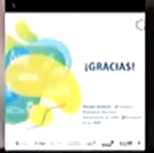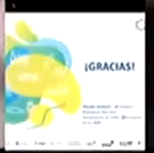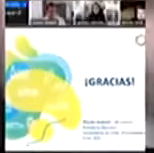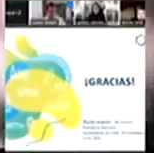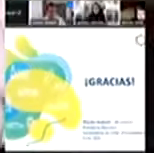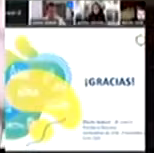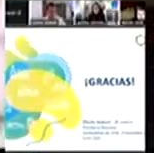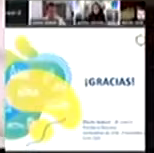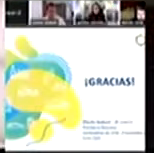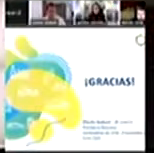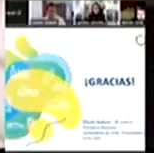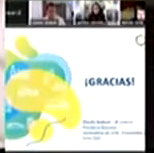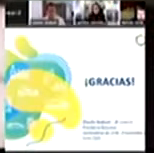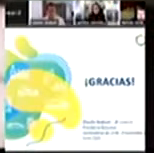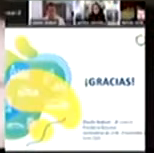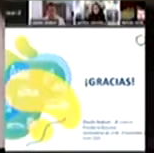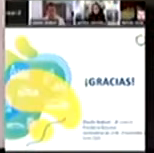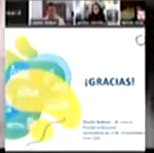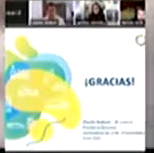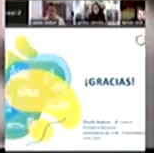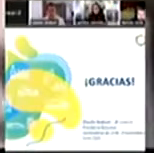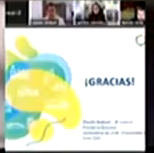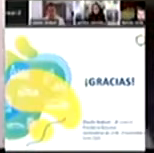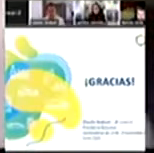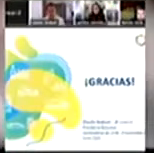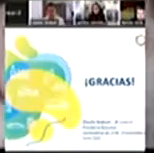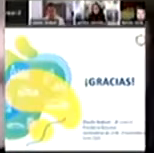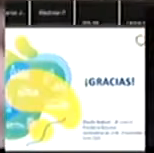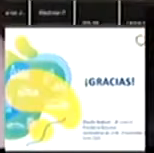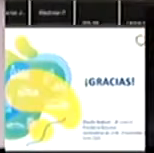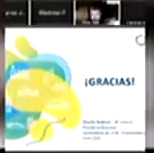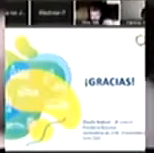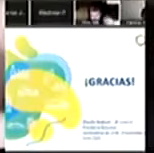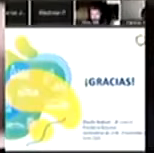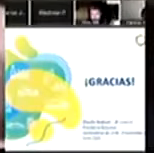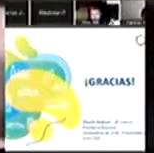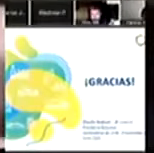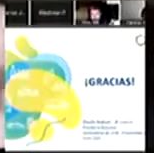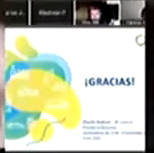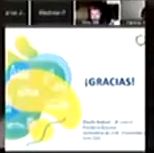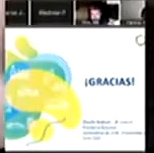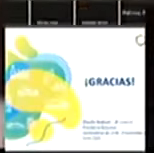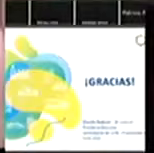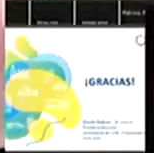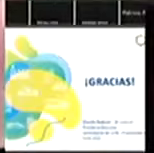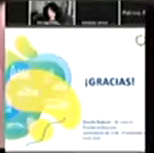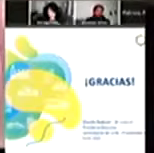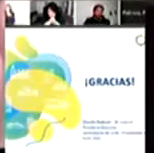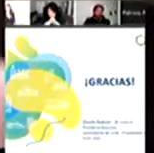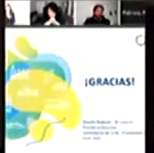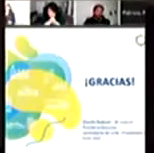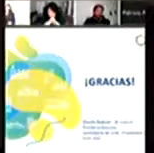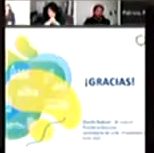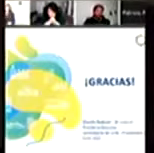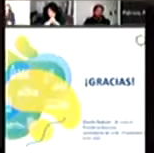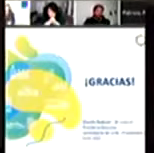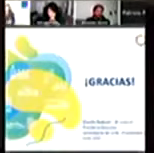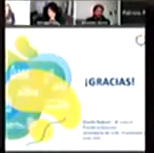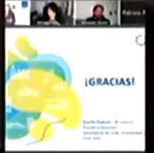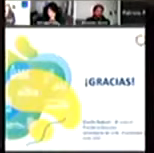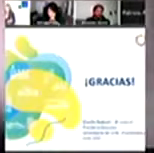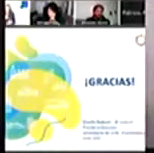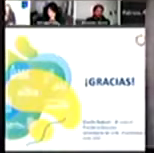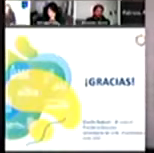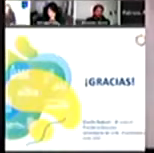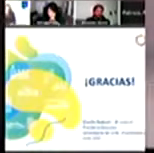la intuición de que entendiendo que la política de descarbonización tenía 2 veces más beneficios que costo, y el hecho